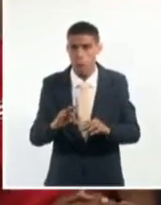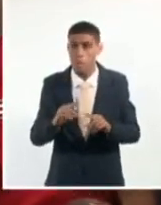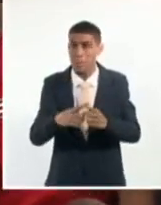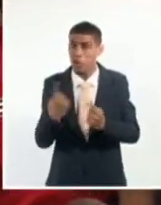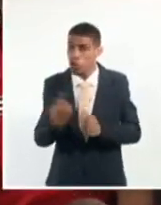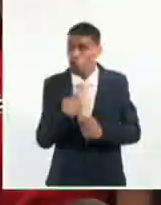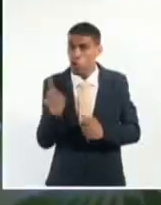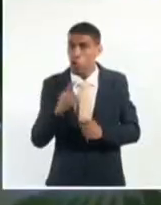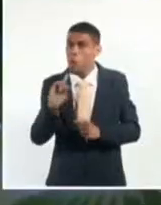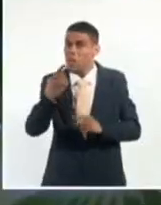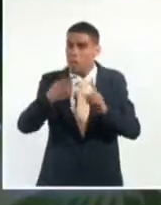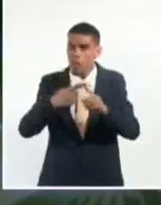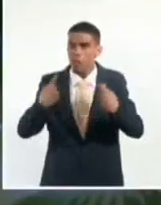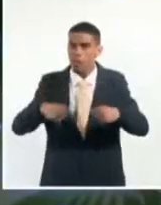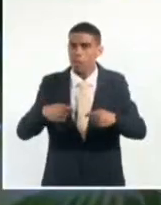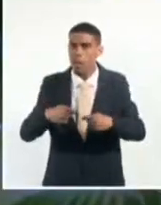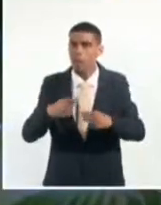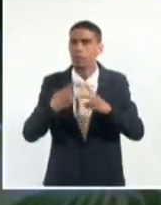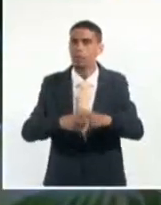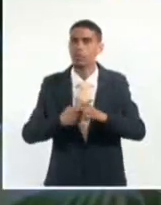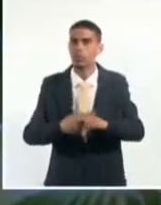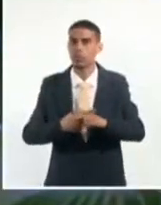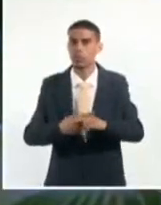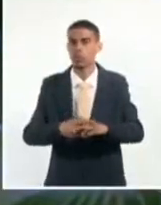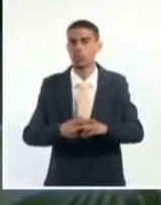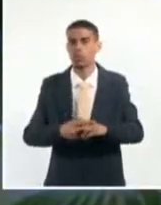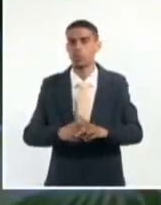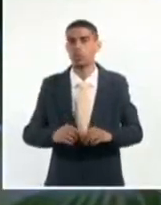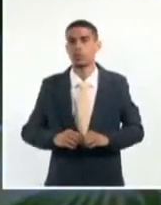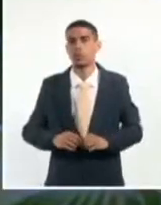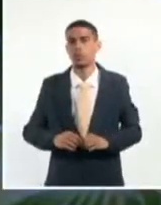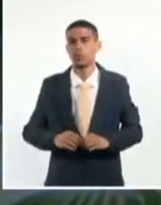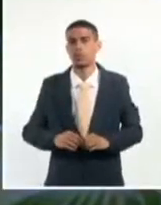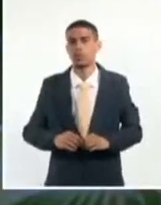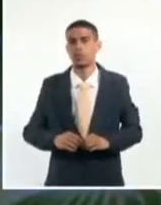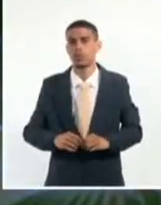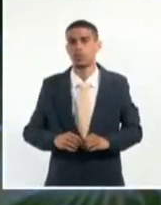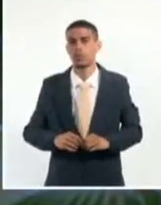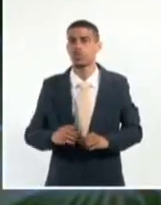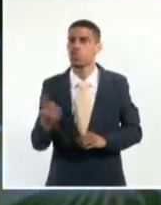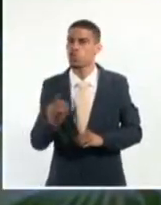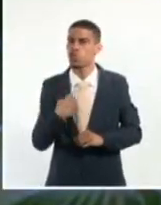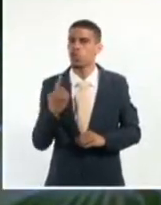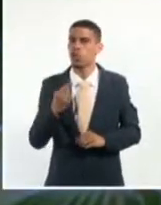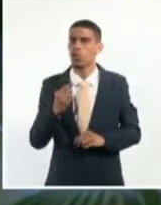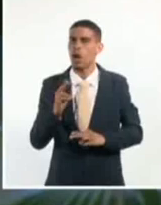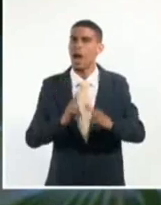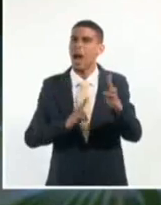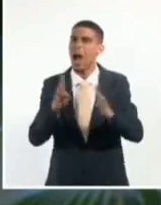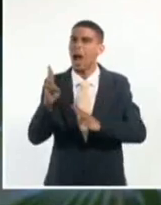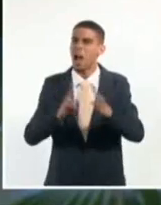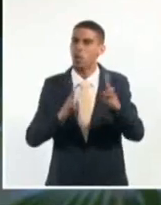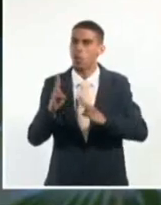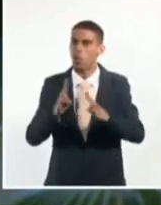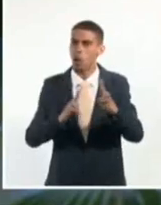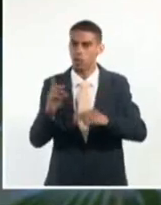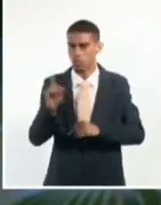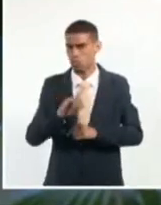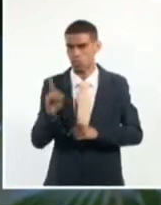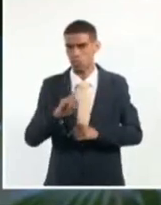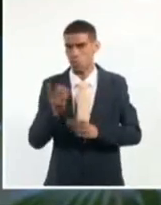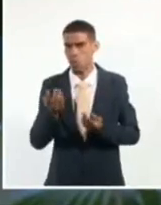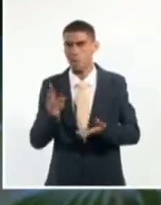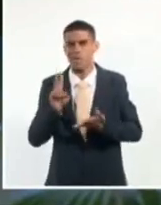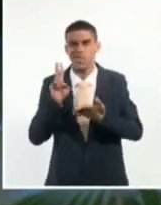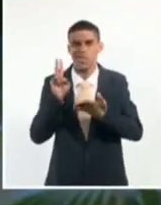una alternativa. Que estamos en desacuerdo con todo tipo y manifestación de violencia y que apostamos por la